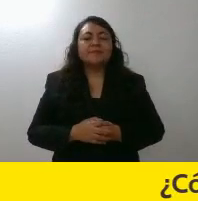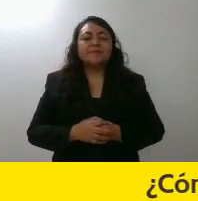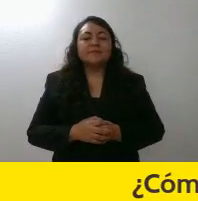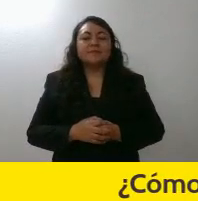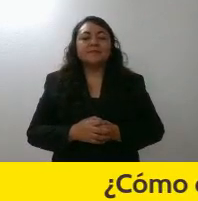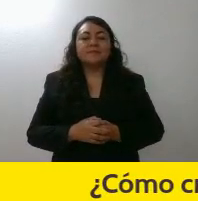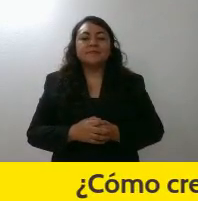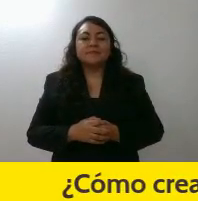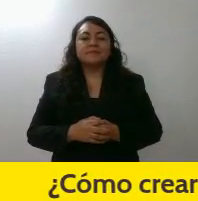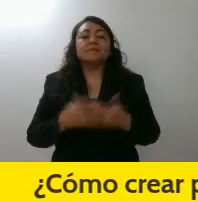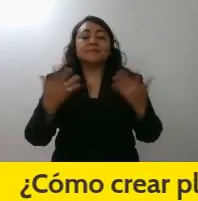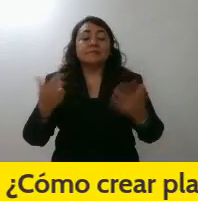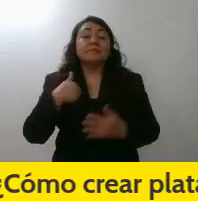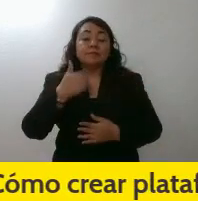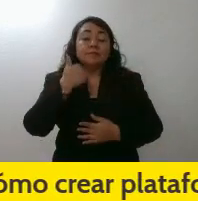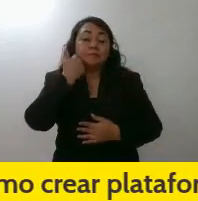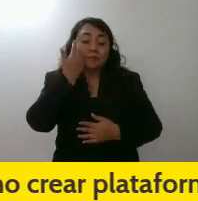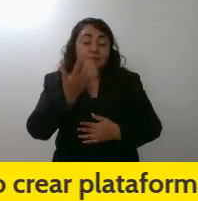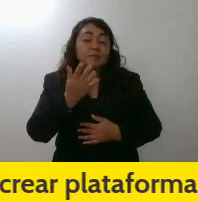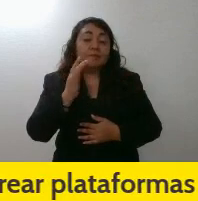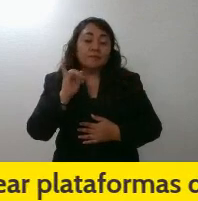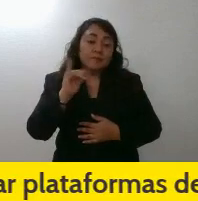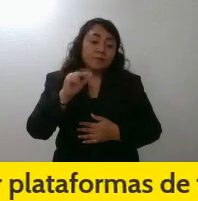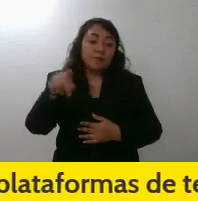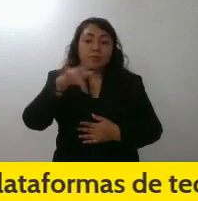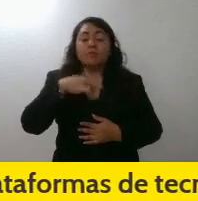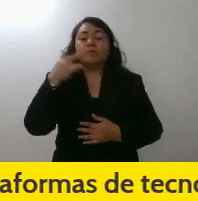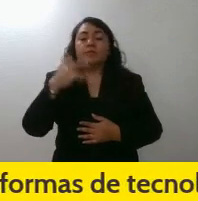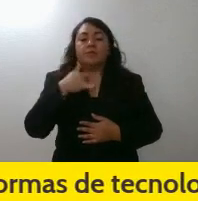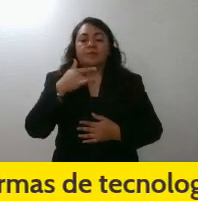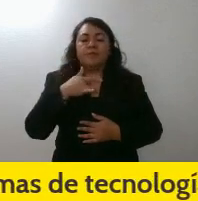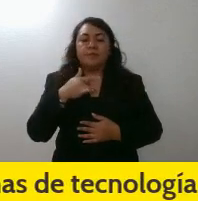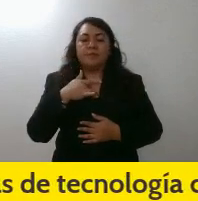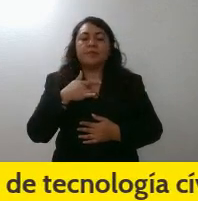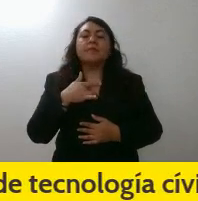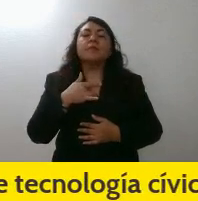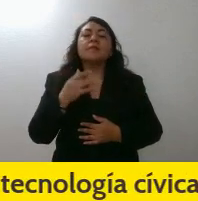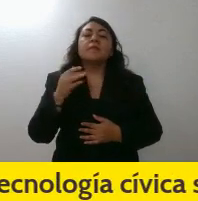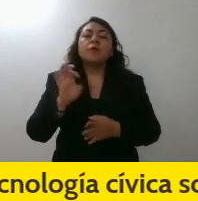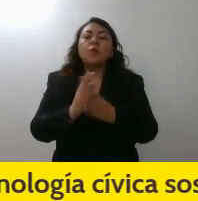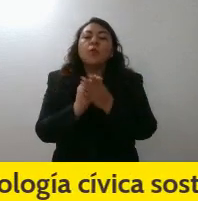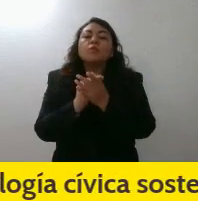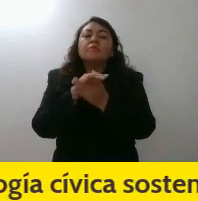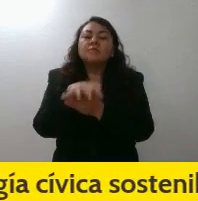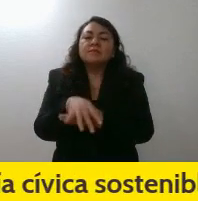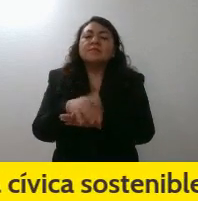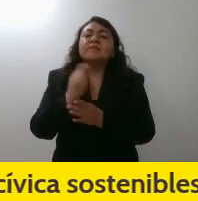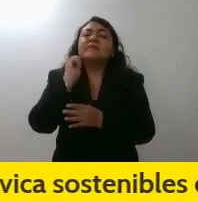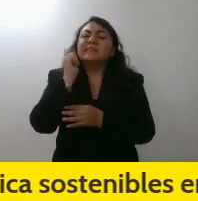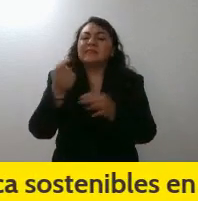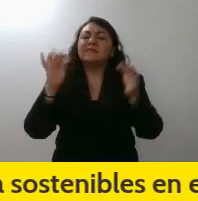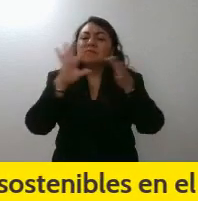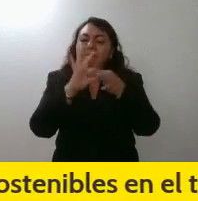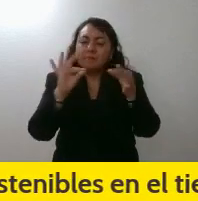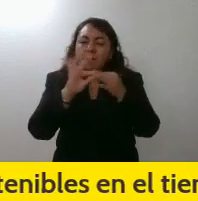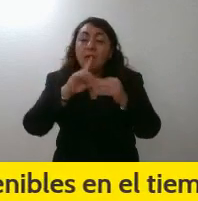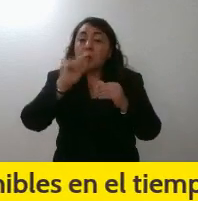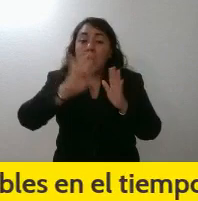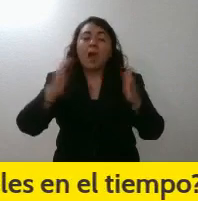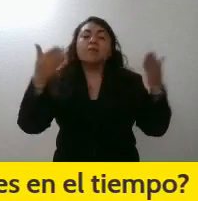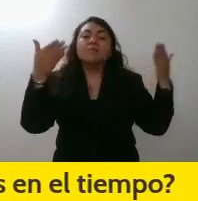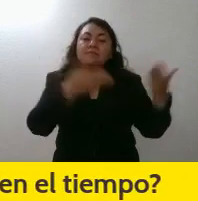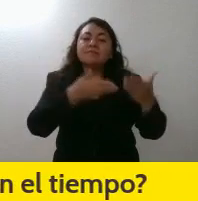Así que me gustaría, si les parece, hacer una breve intro de qué vamos a hablar y después les paso ahí la palabra para que se presenten y